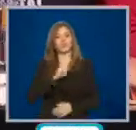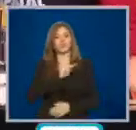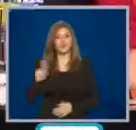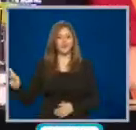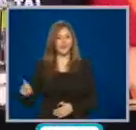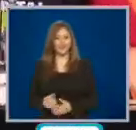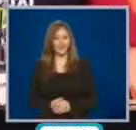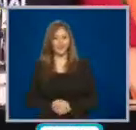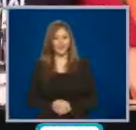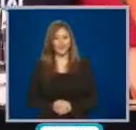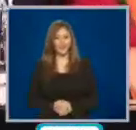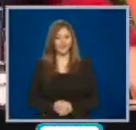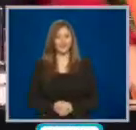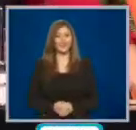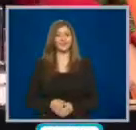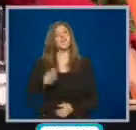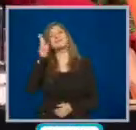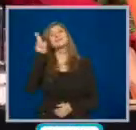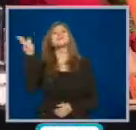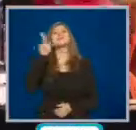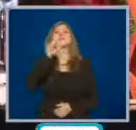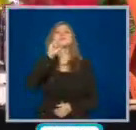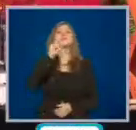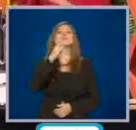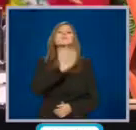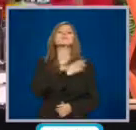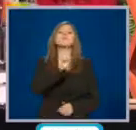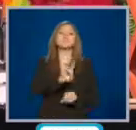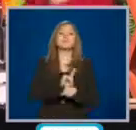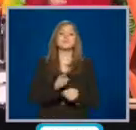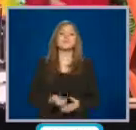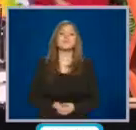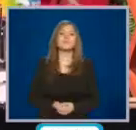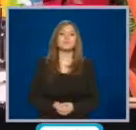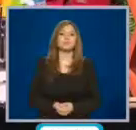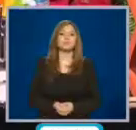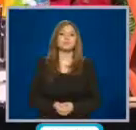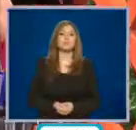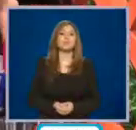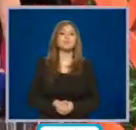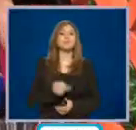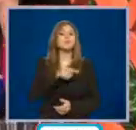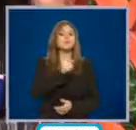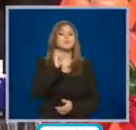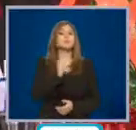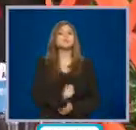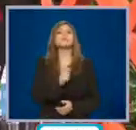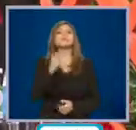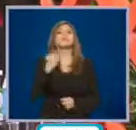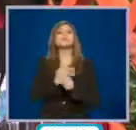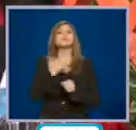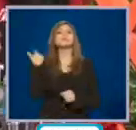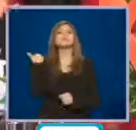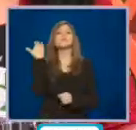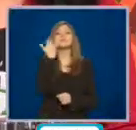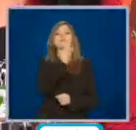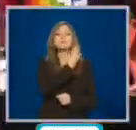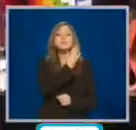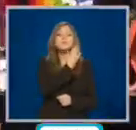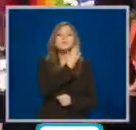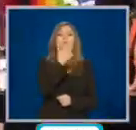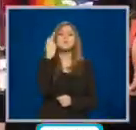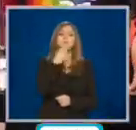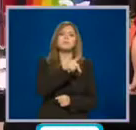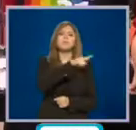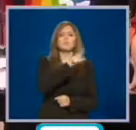días, Lore. Hola Lore, buenos días. ¿Cómo están? Contentos porque la receta luce deliciosa. Oye, Lore, siempre